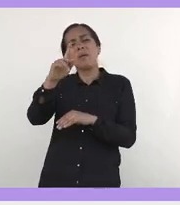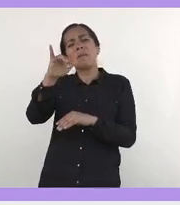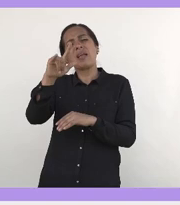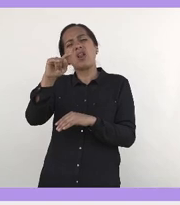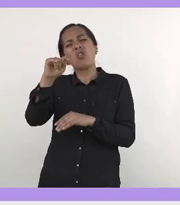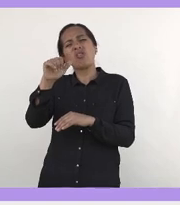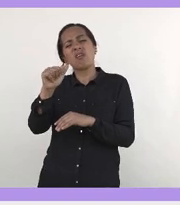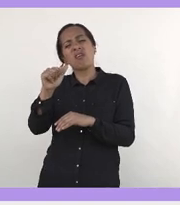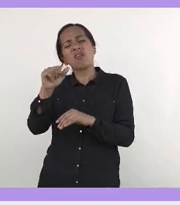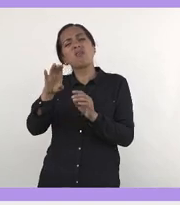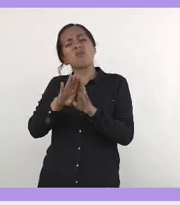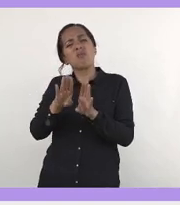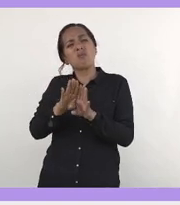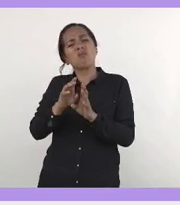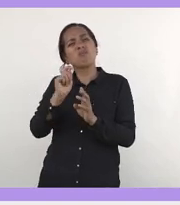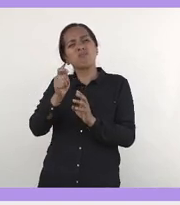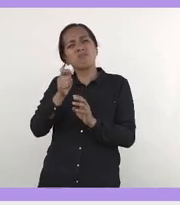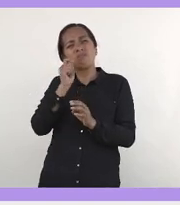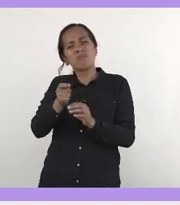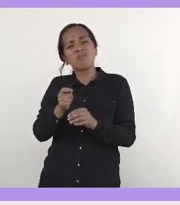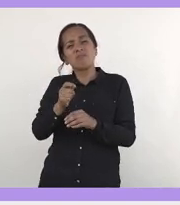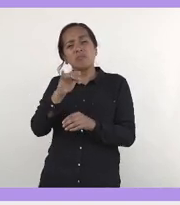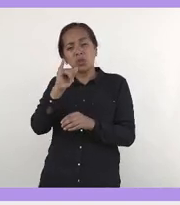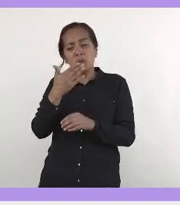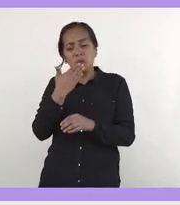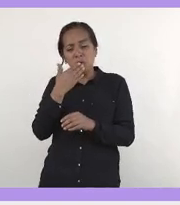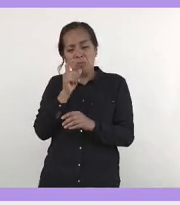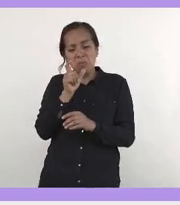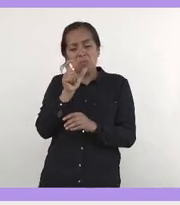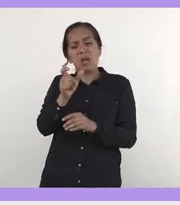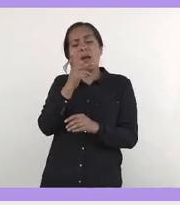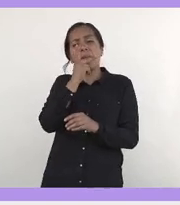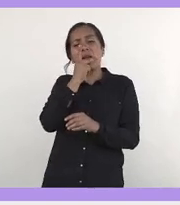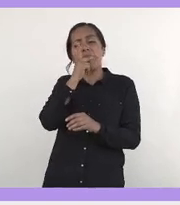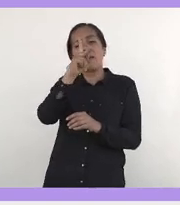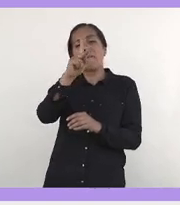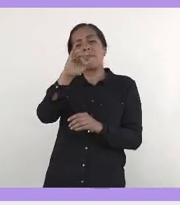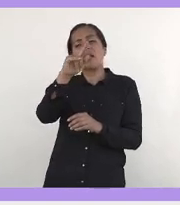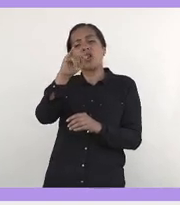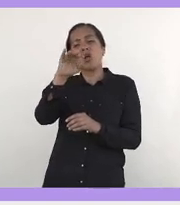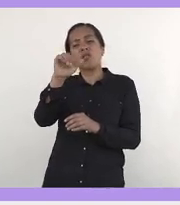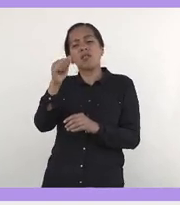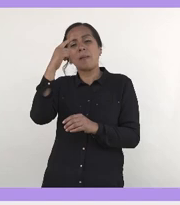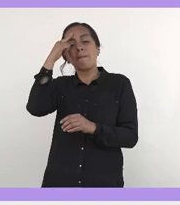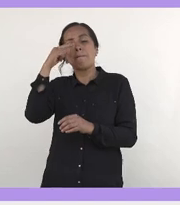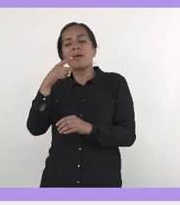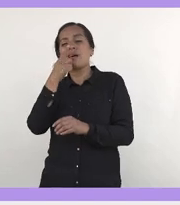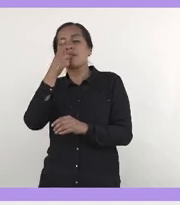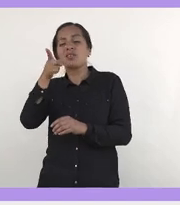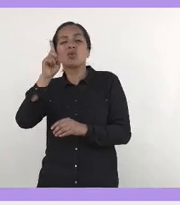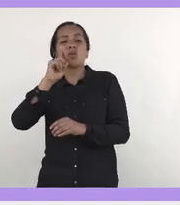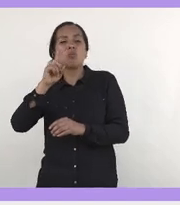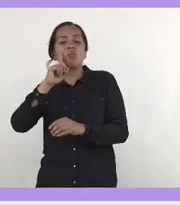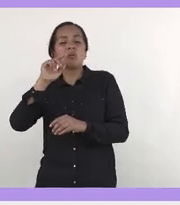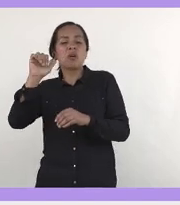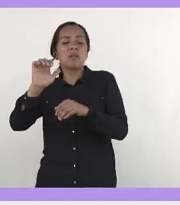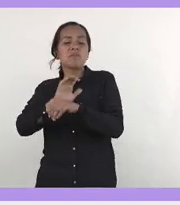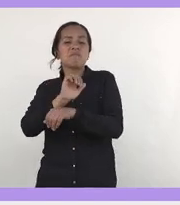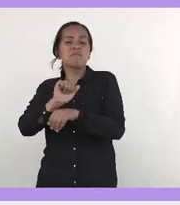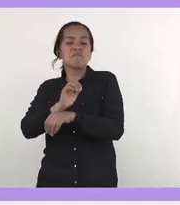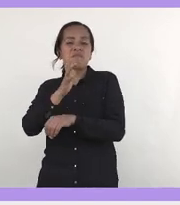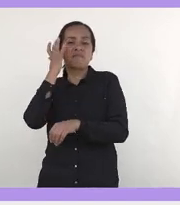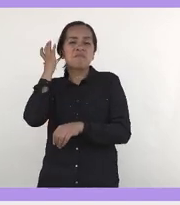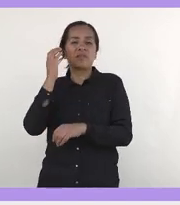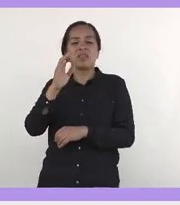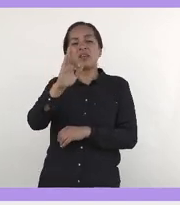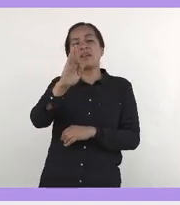como pilota Pues sí pilota es una palabra que está bien formada O sea no no hay ningún problema con decir pilota como tampoco hay problema con decir